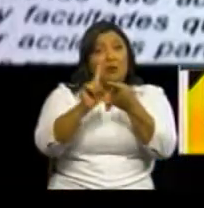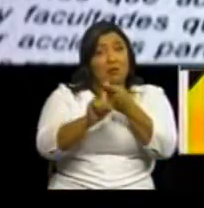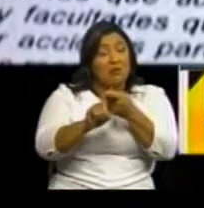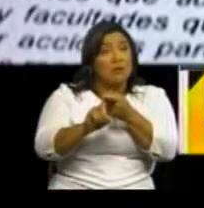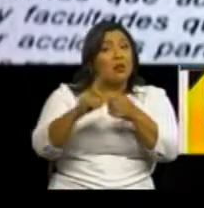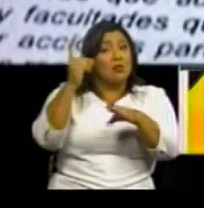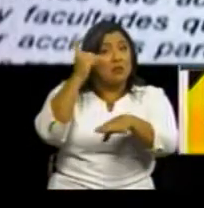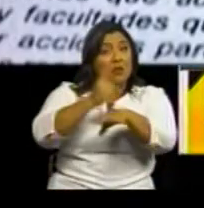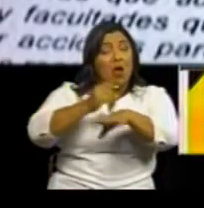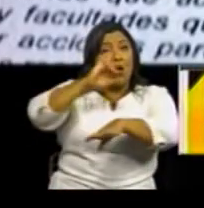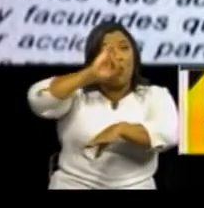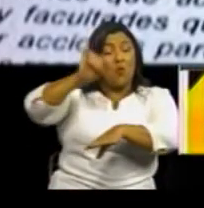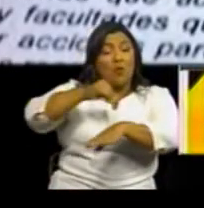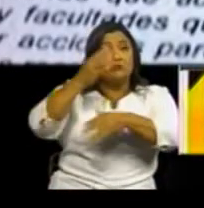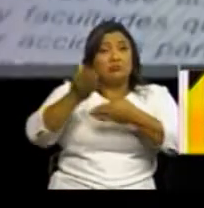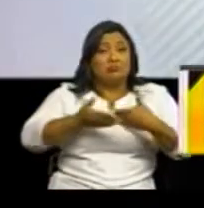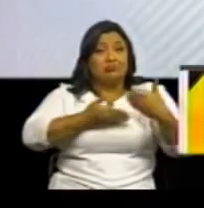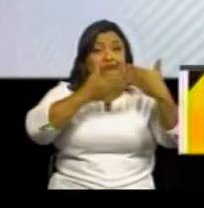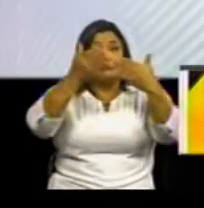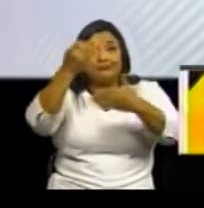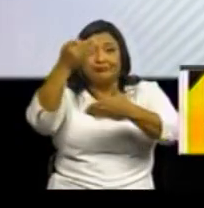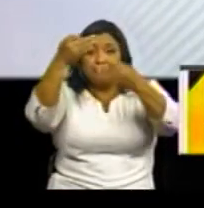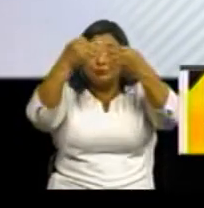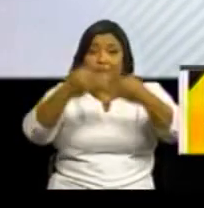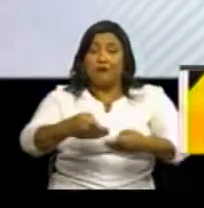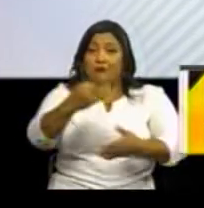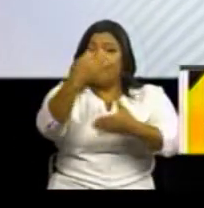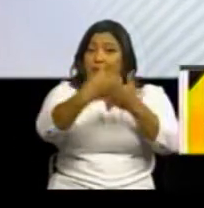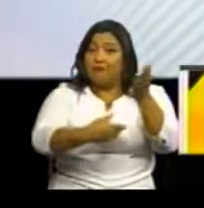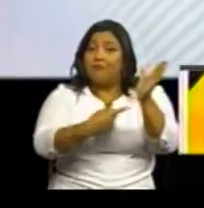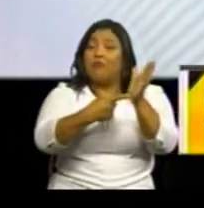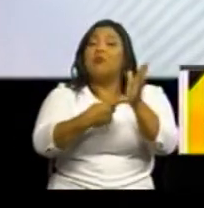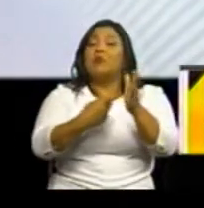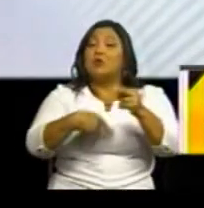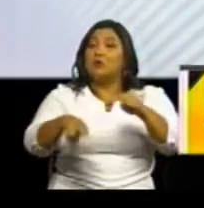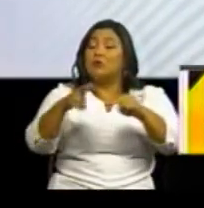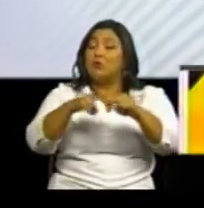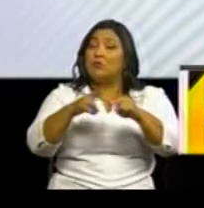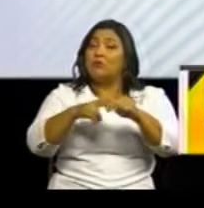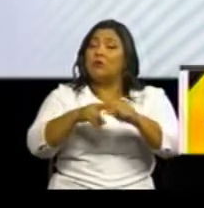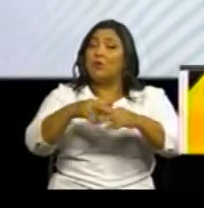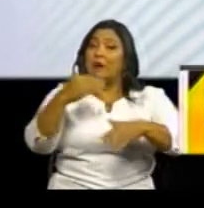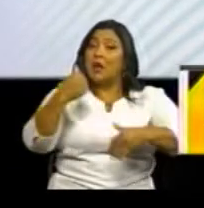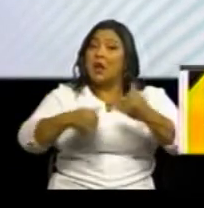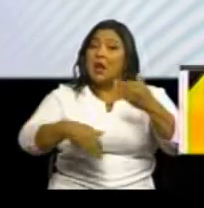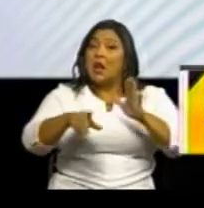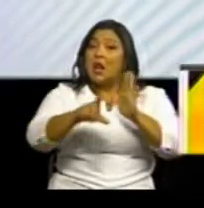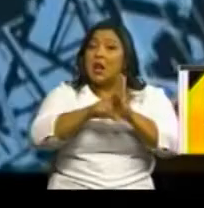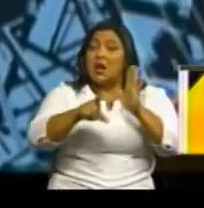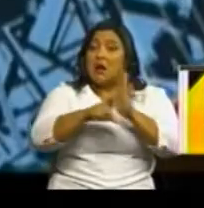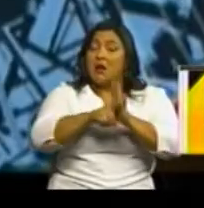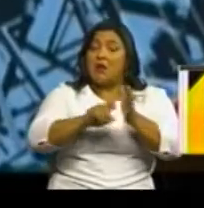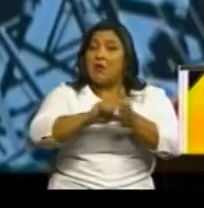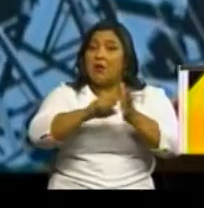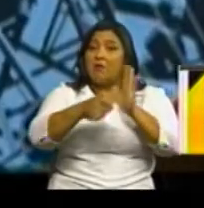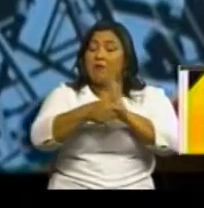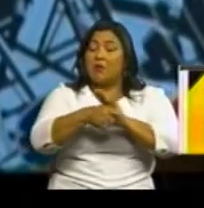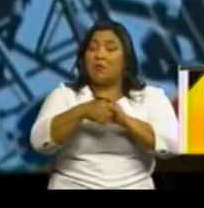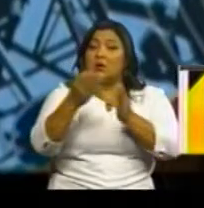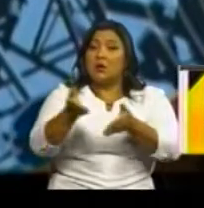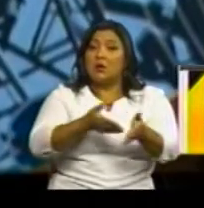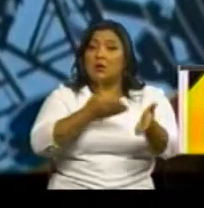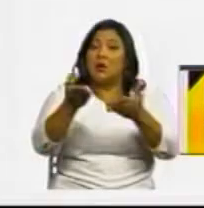jueves, entregue el informe solicitado por la Presidencia de la República sobre la situación jurídica de la adjudicación de frecuencias otorgadas al